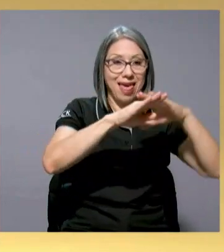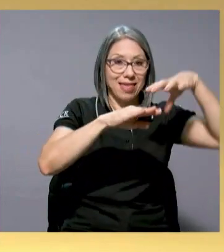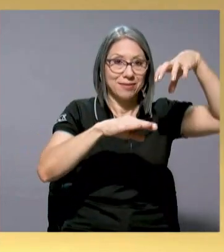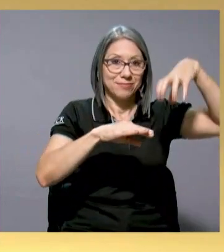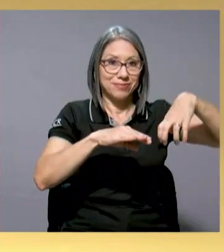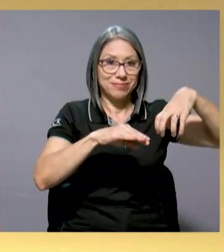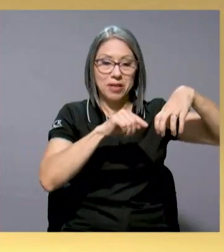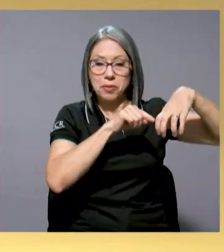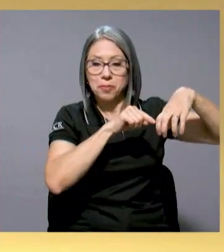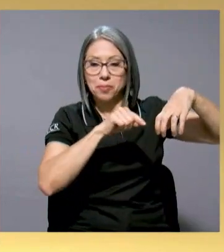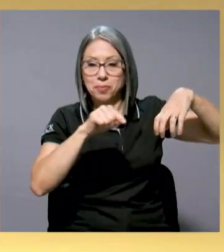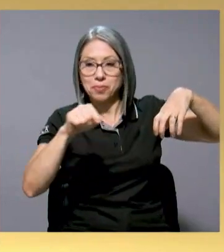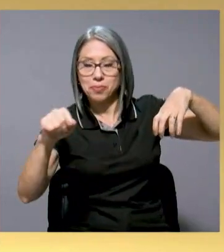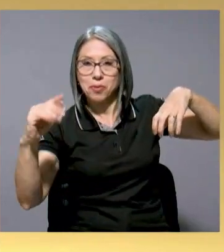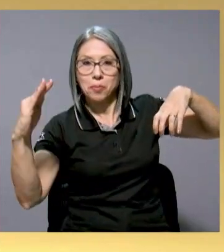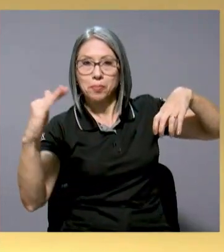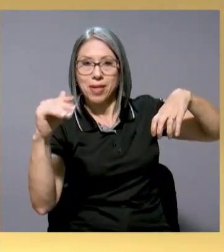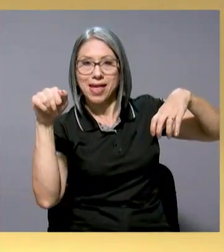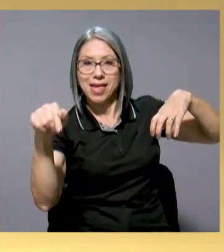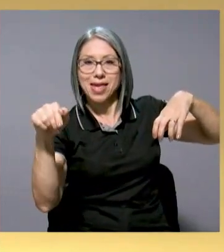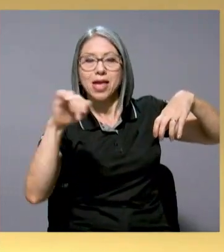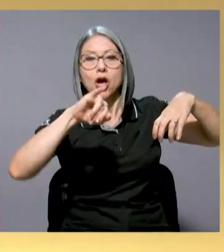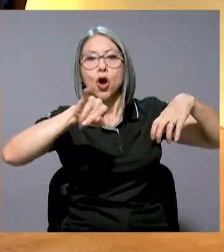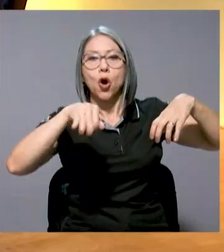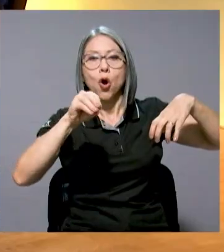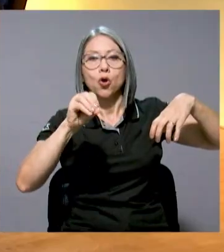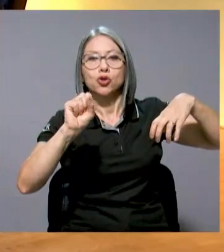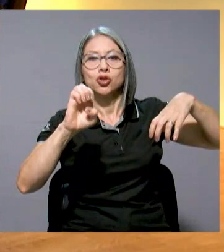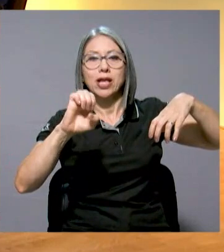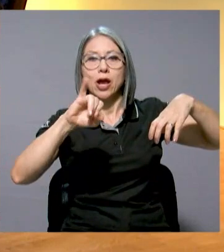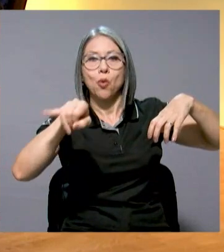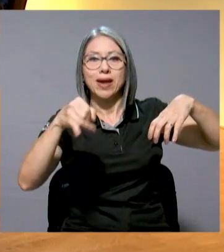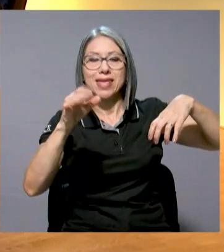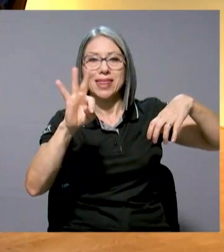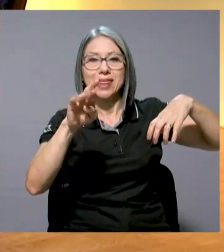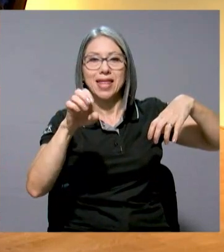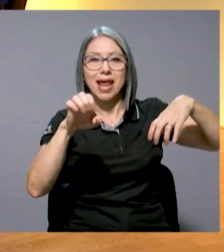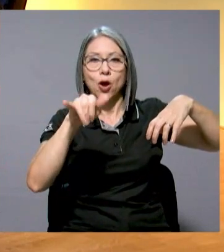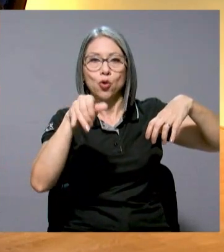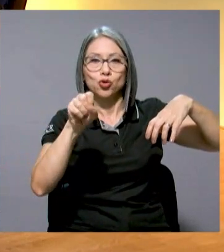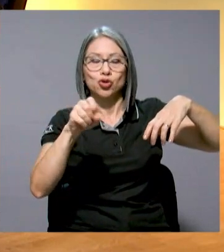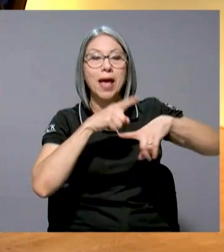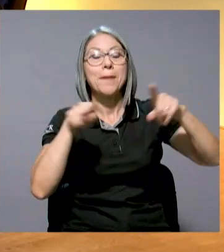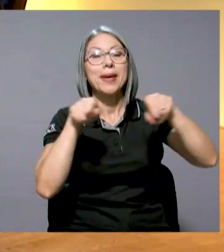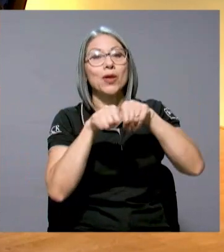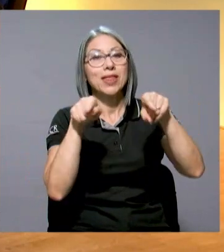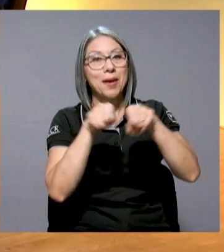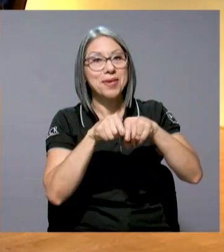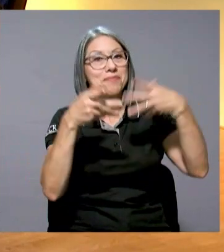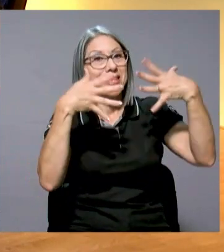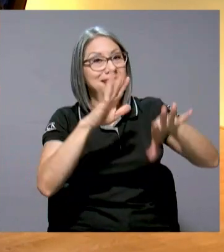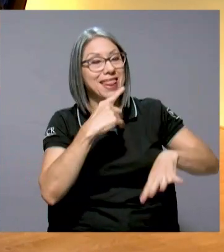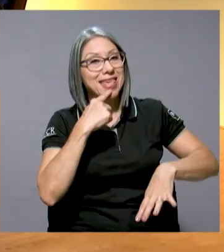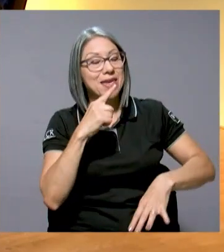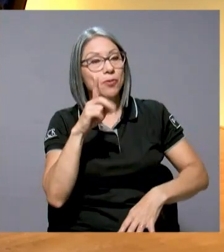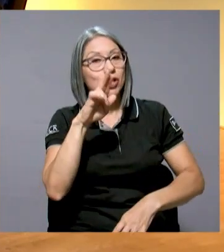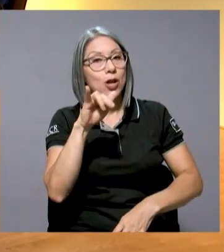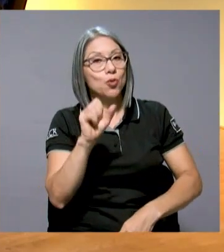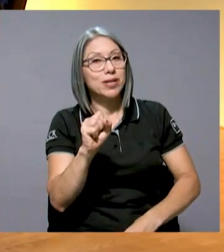a don José Joaquín Trejos, pero también tuvo, ya dijimos, a don Luis Demetrio